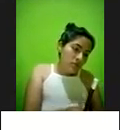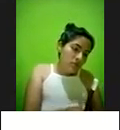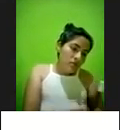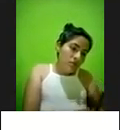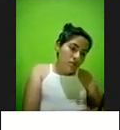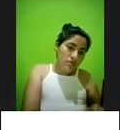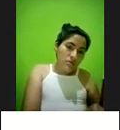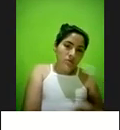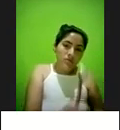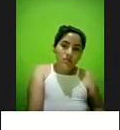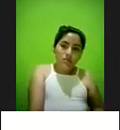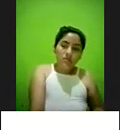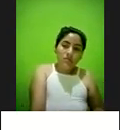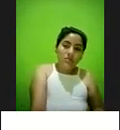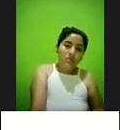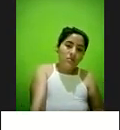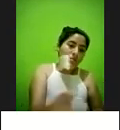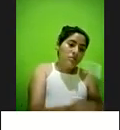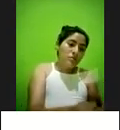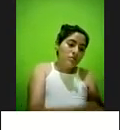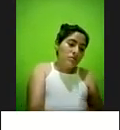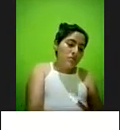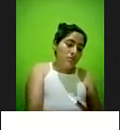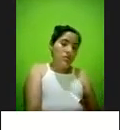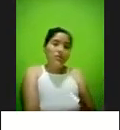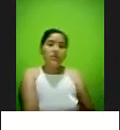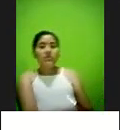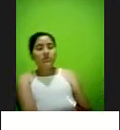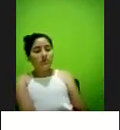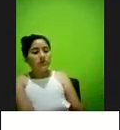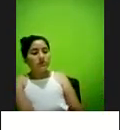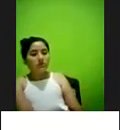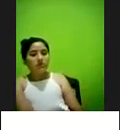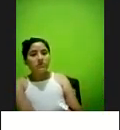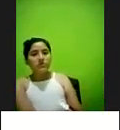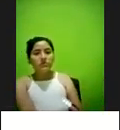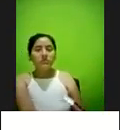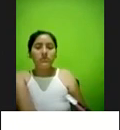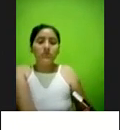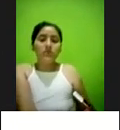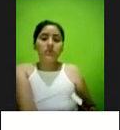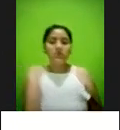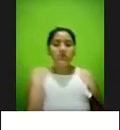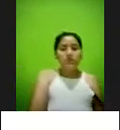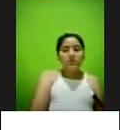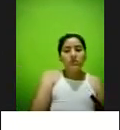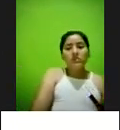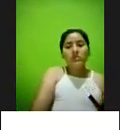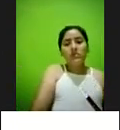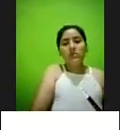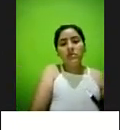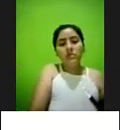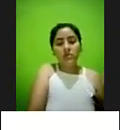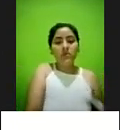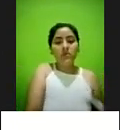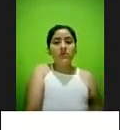frontal. Pero este es el frontal. Hueso sesamoideo, está la rótula. El claro, más ejemplo de hueso sesamoideo es la rótula, que está ahí articulando lo